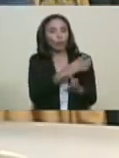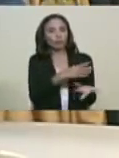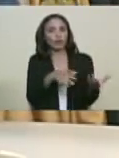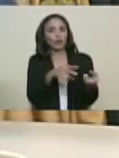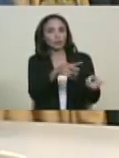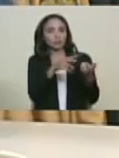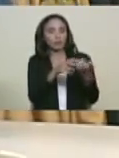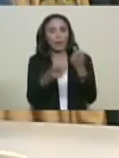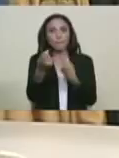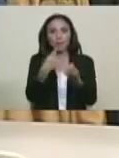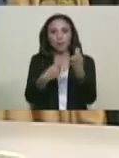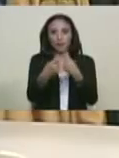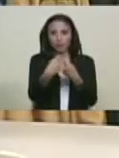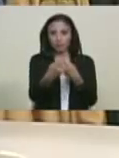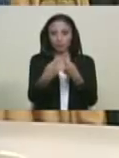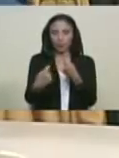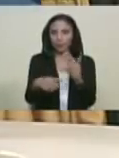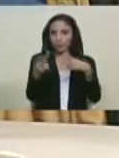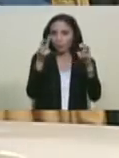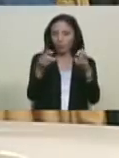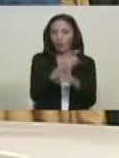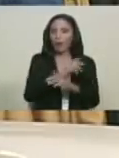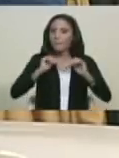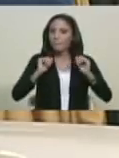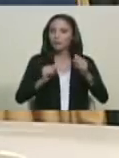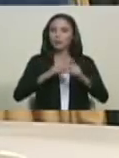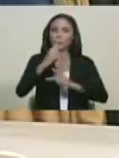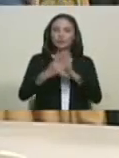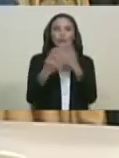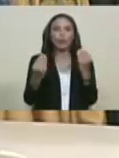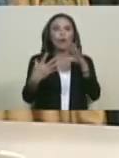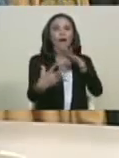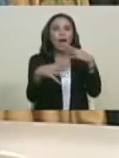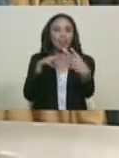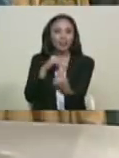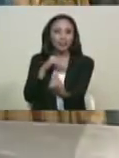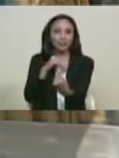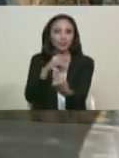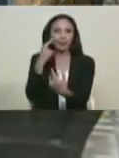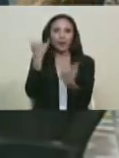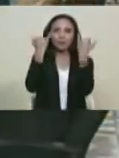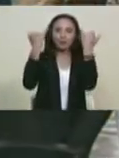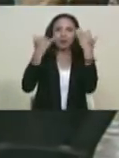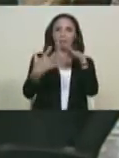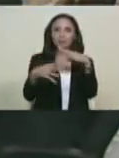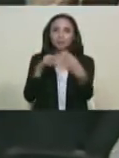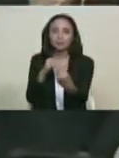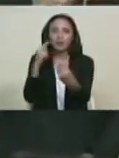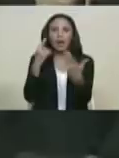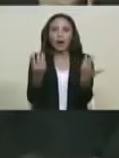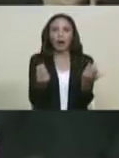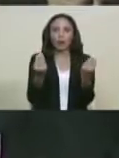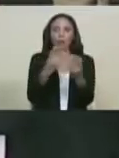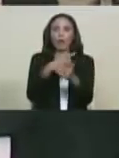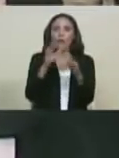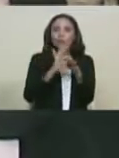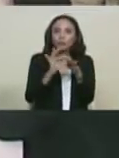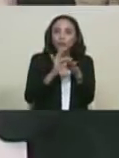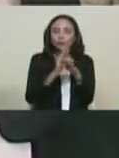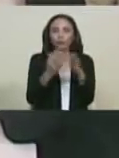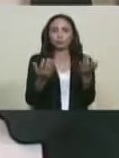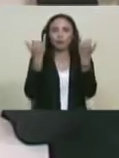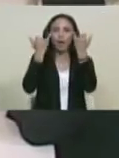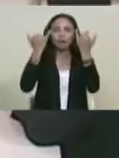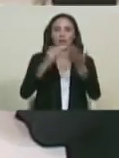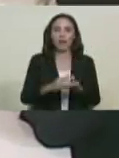monetario y comience el proceso de adaptación creciente del funcionamiento del nuevo